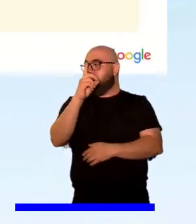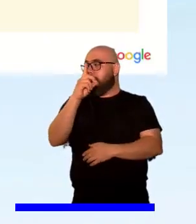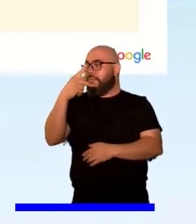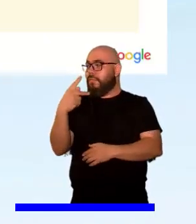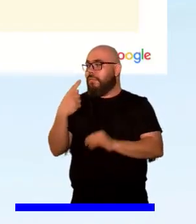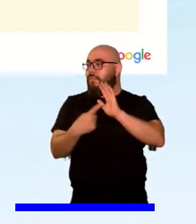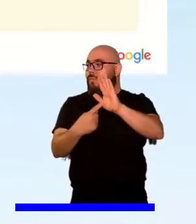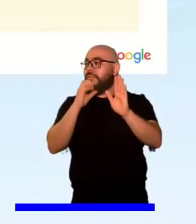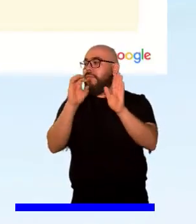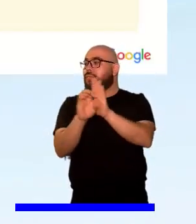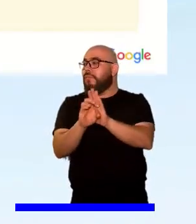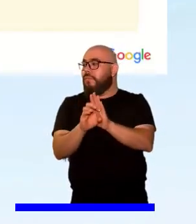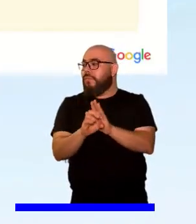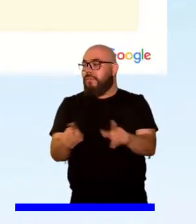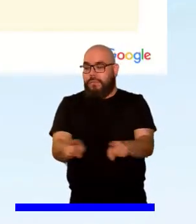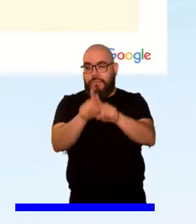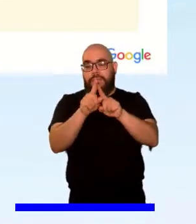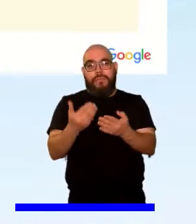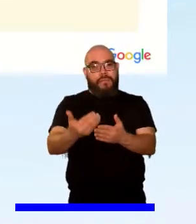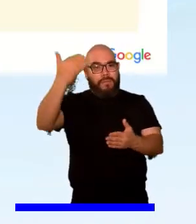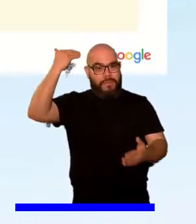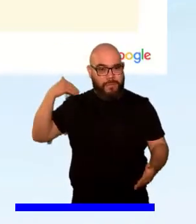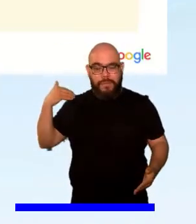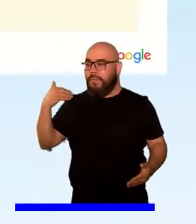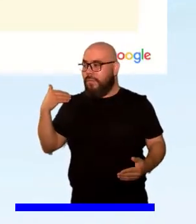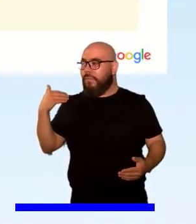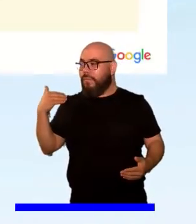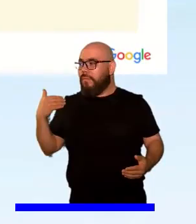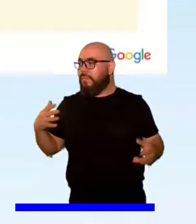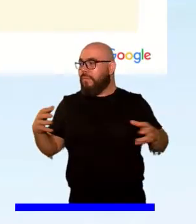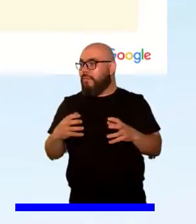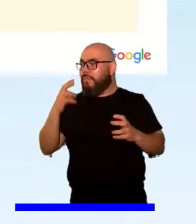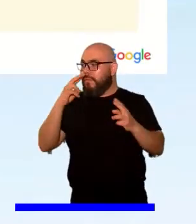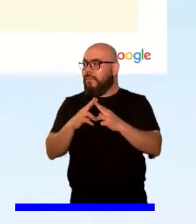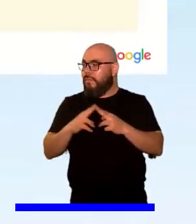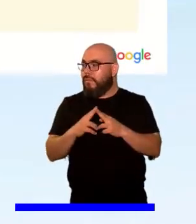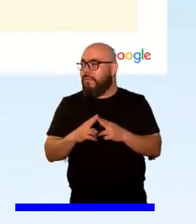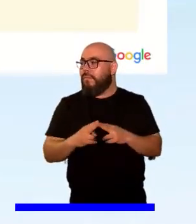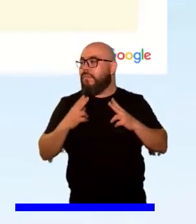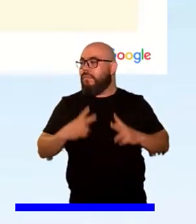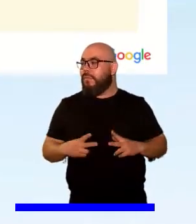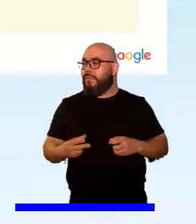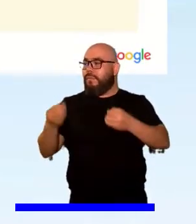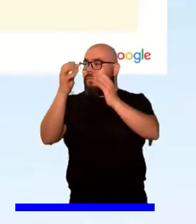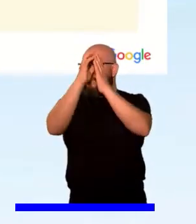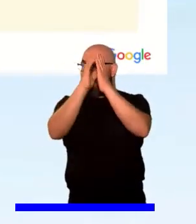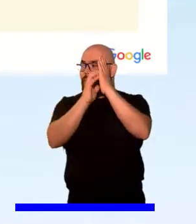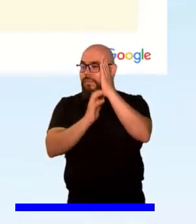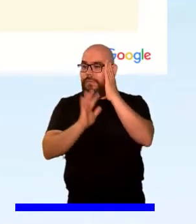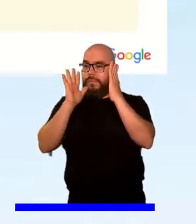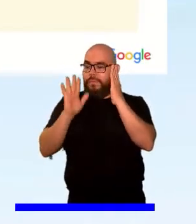a ilustrar con un ejemplo. El mismo que tomamos de ejemplo dentro de la hackathon para quienes lo recuerdan, que tiene que ver con hacer un guión de una